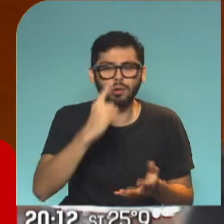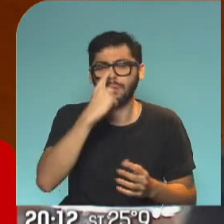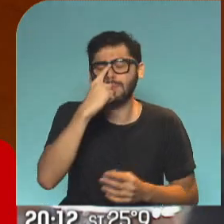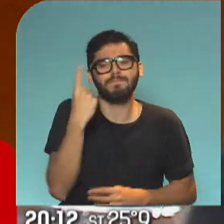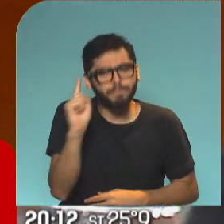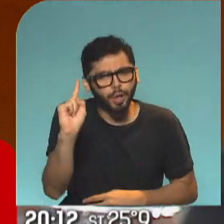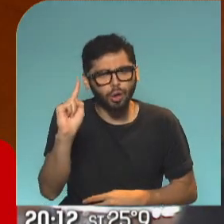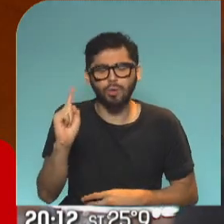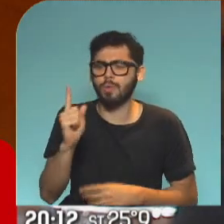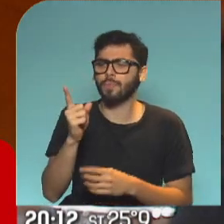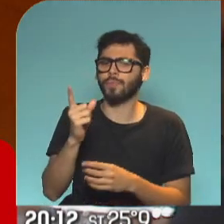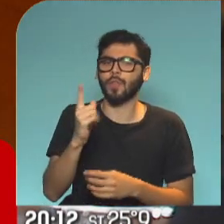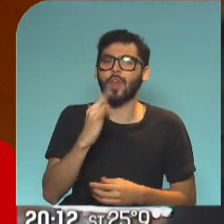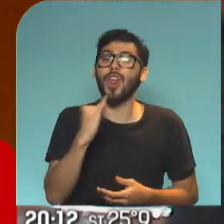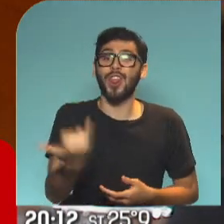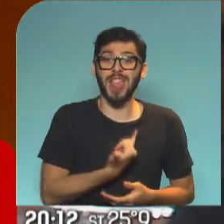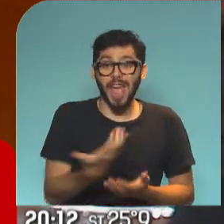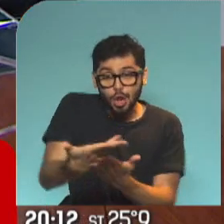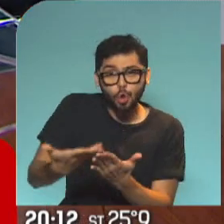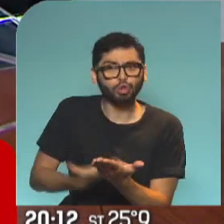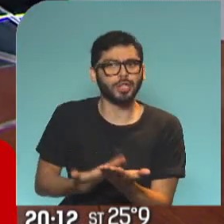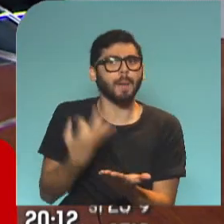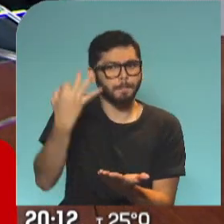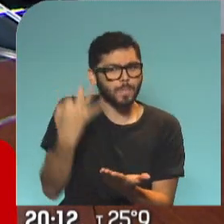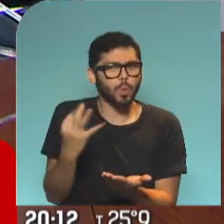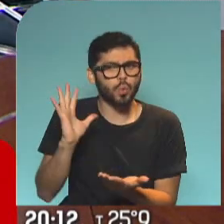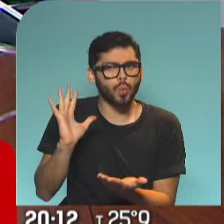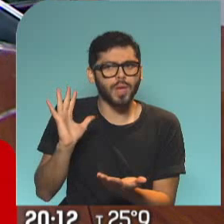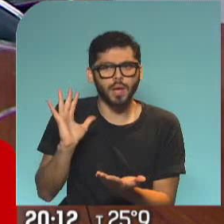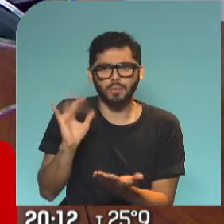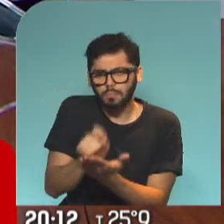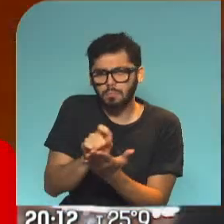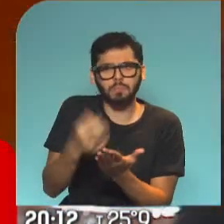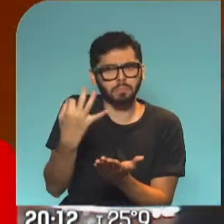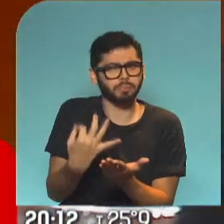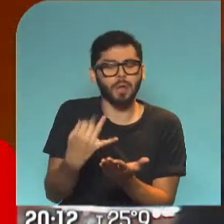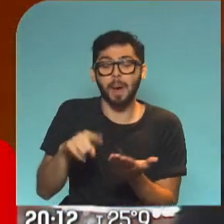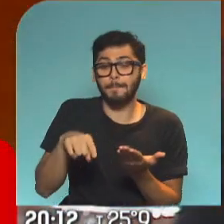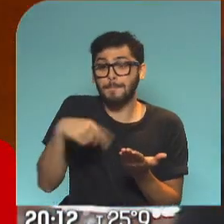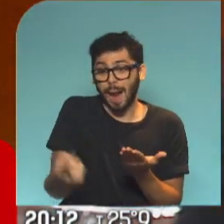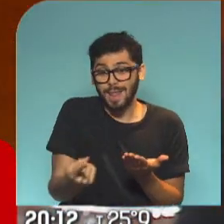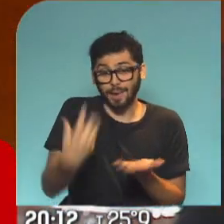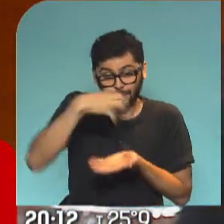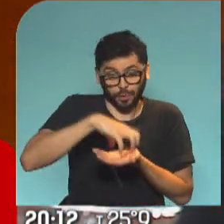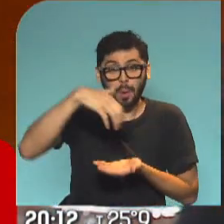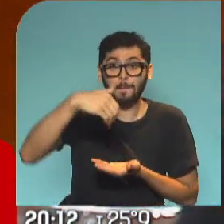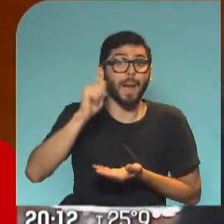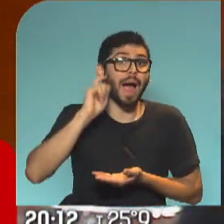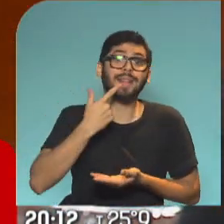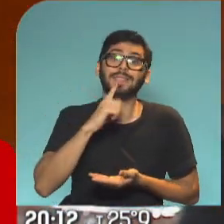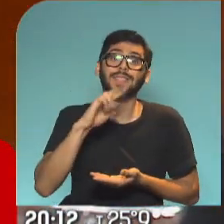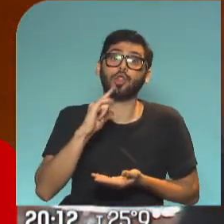la denuncia está muy bien presentada está bien planteada en el día de mañana en el consejo de la magistratura se va a sortear